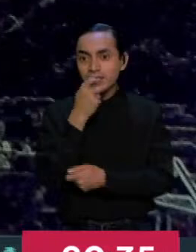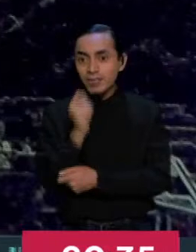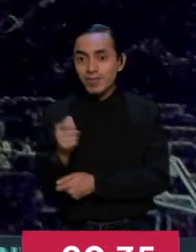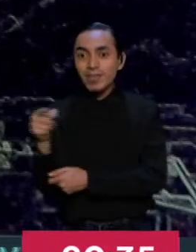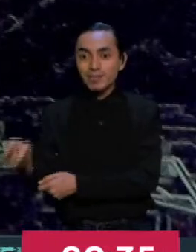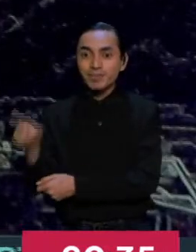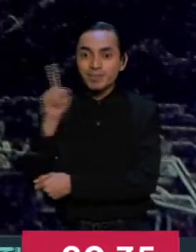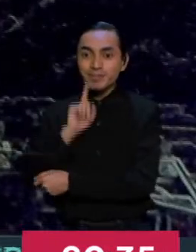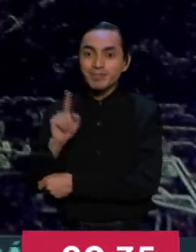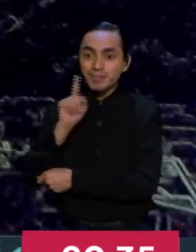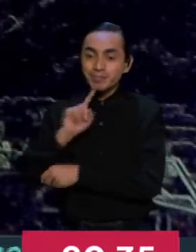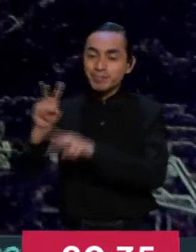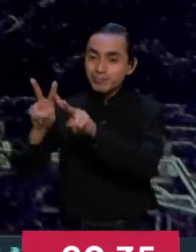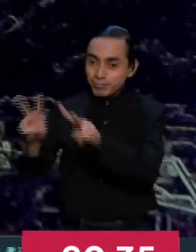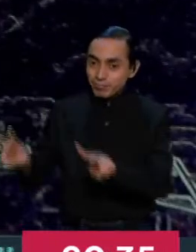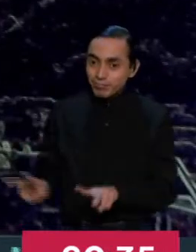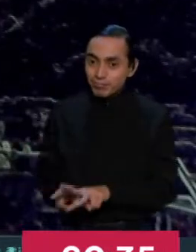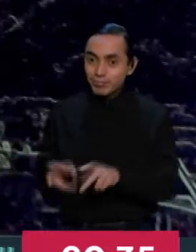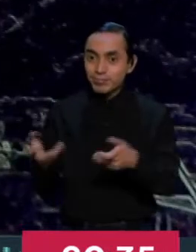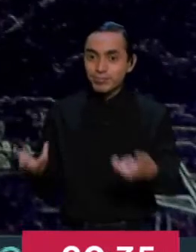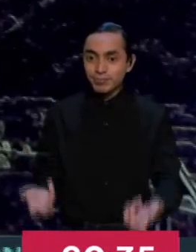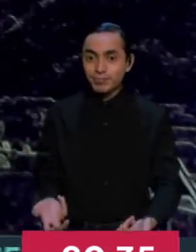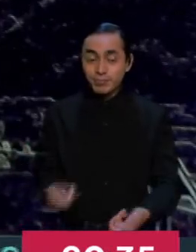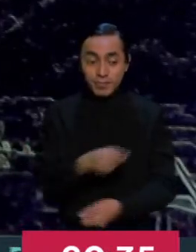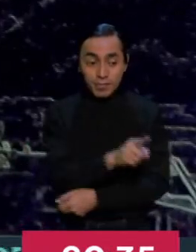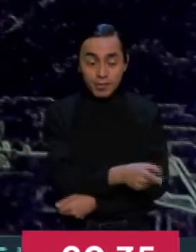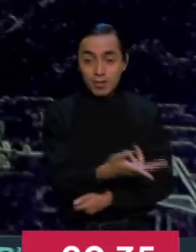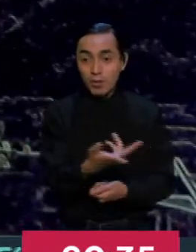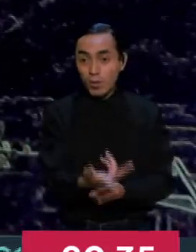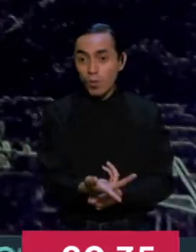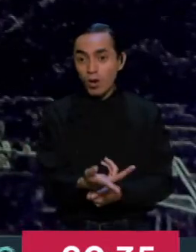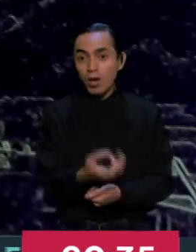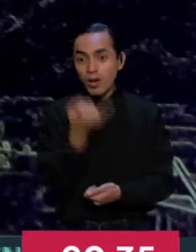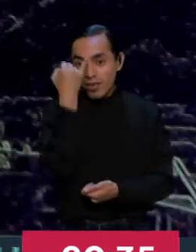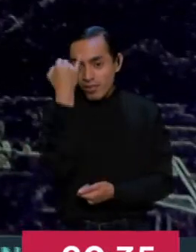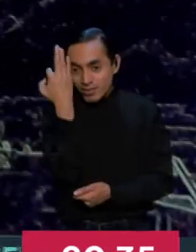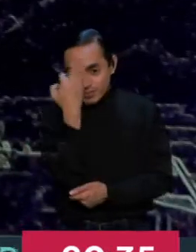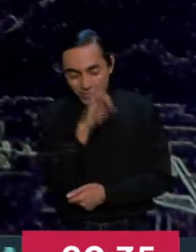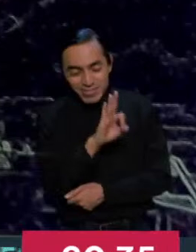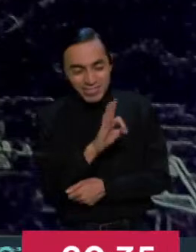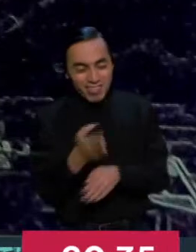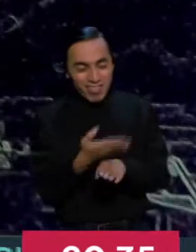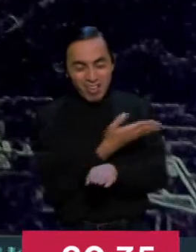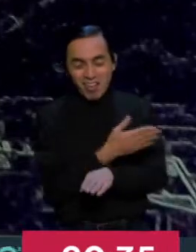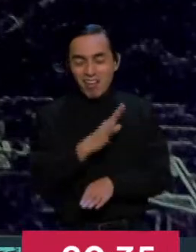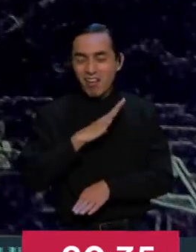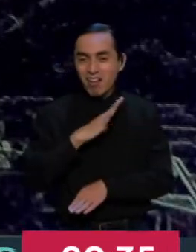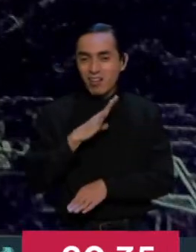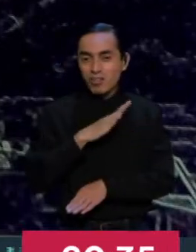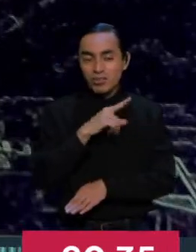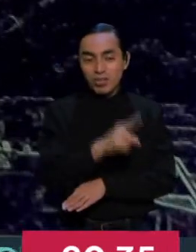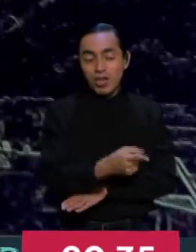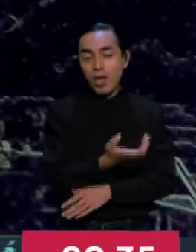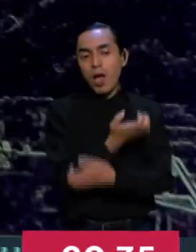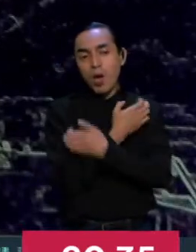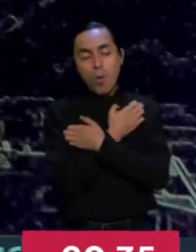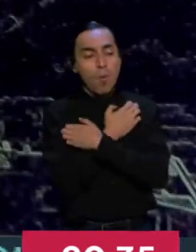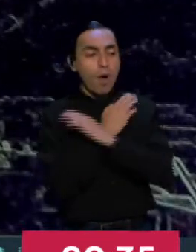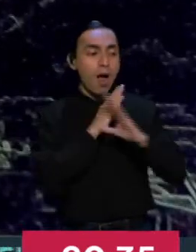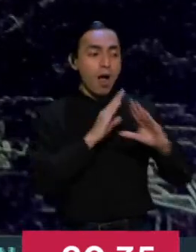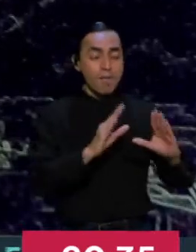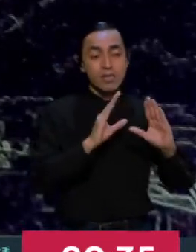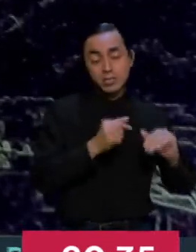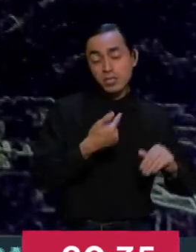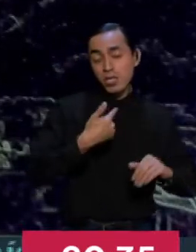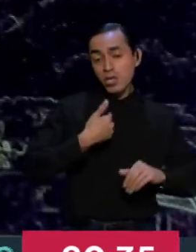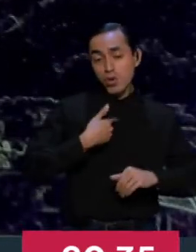mujer. Y mientras se mantengan estereotipos antiguos donde se educaba así en mis tiempos y